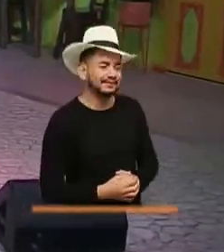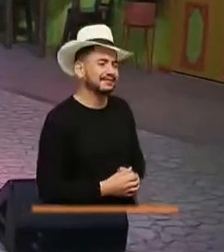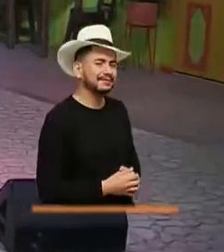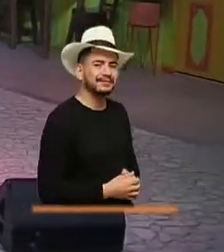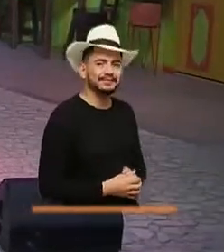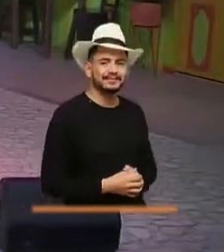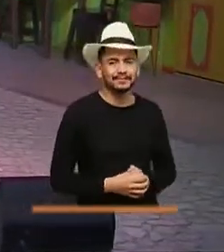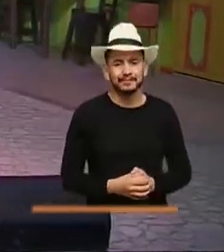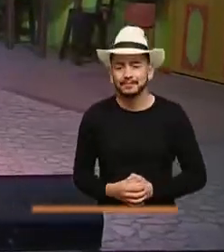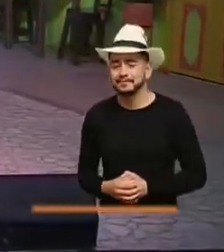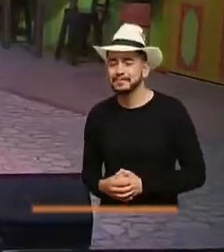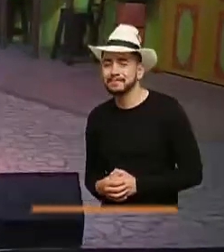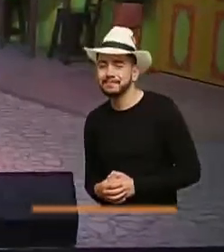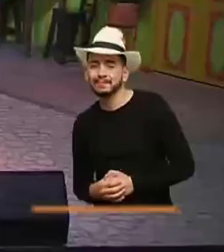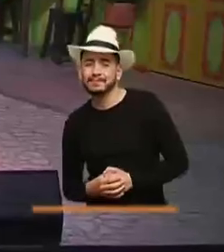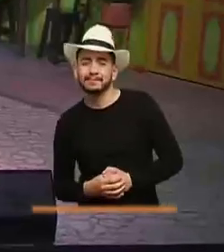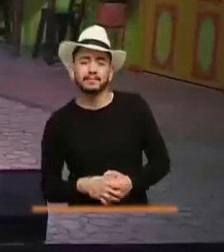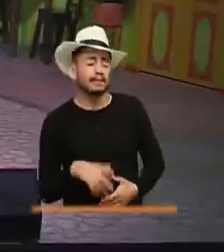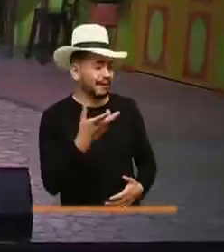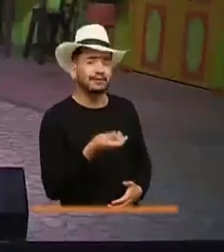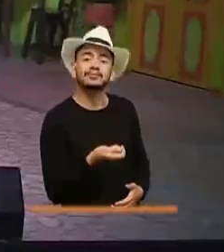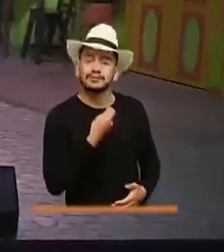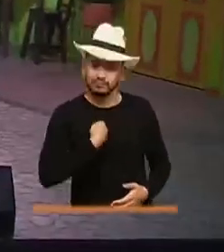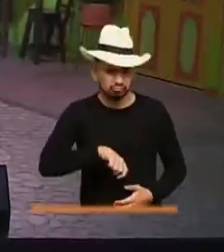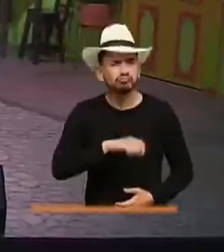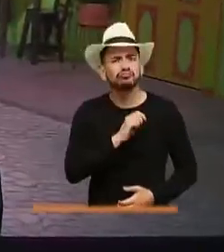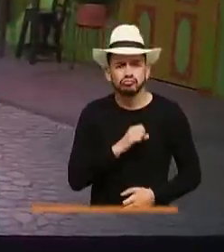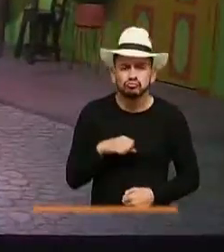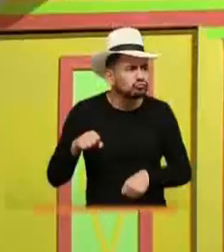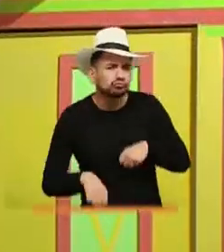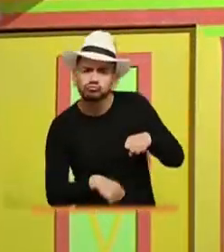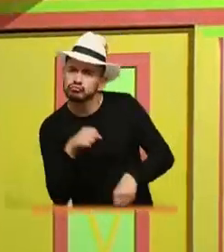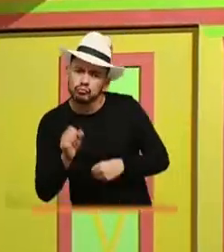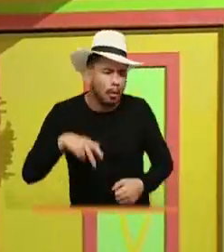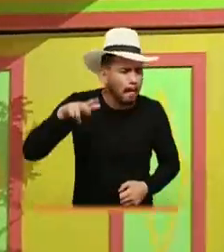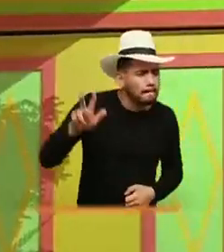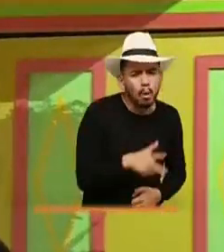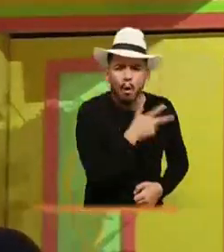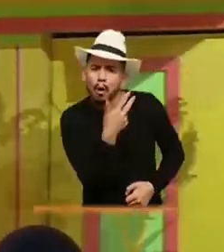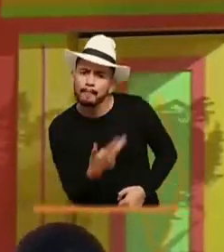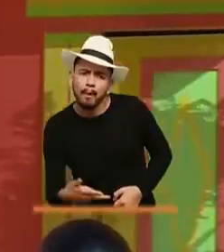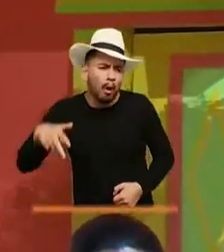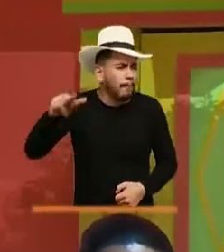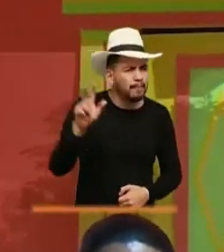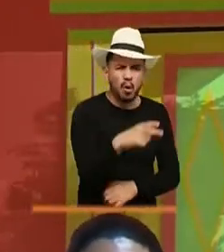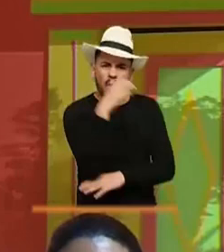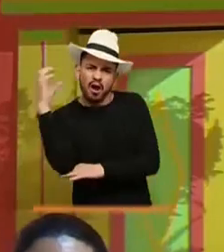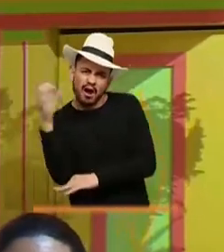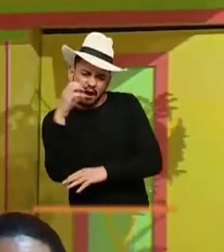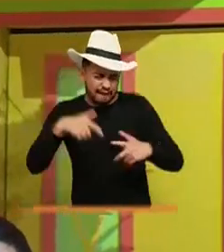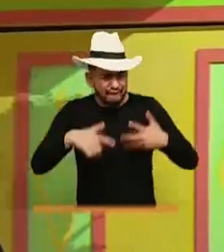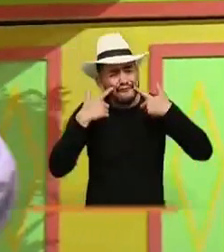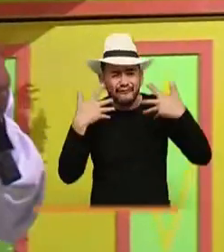La Vuelta a España ganó un día el gran Lucho Herrera. Y después la